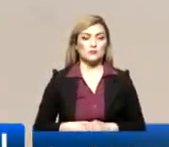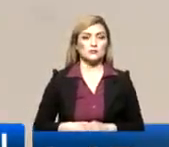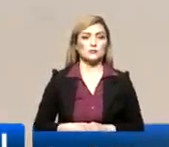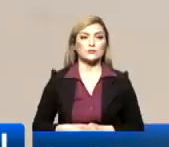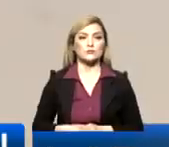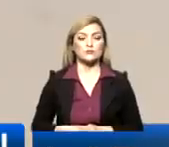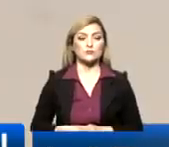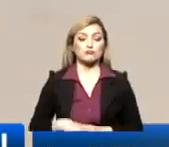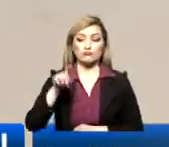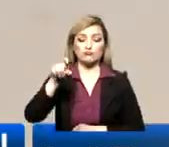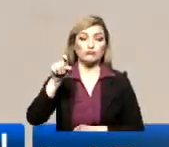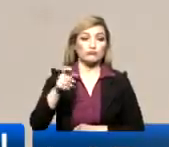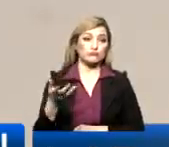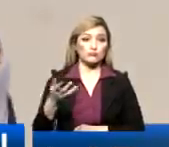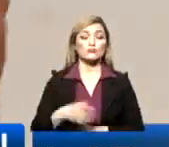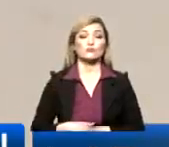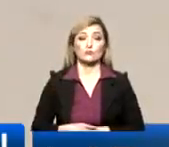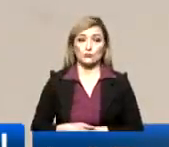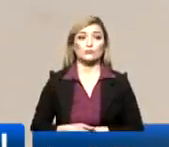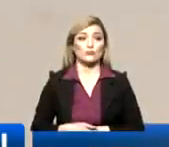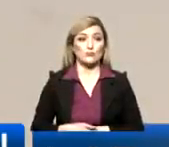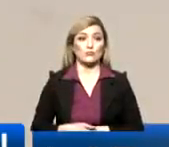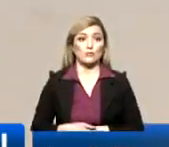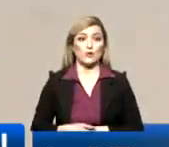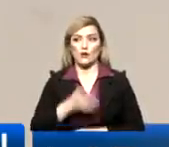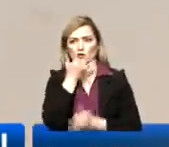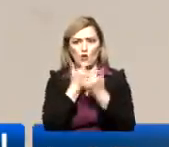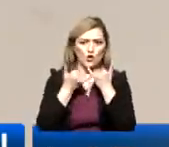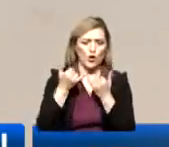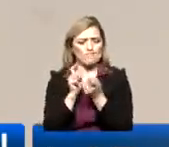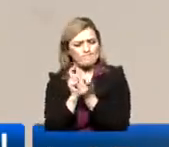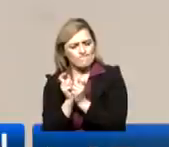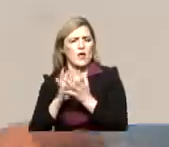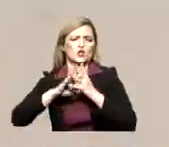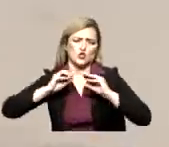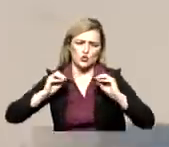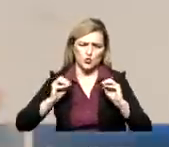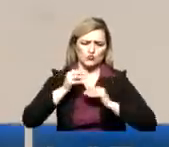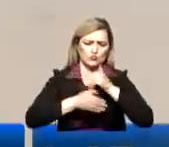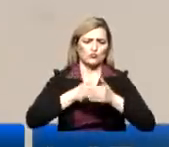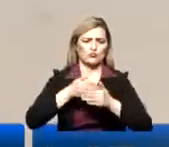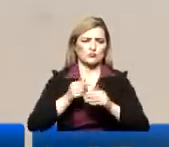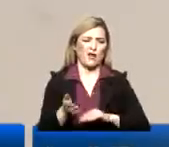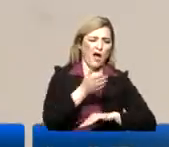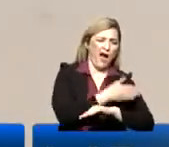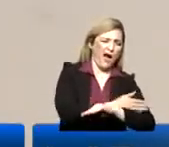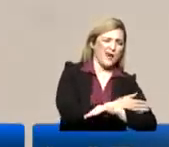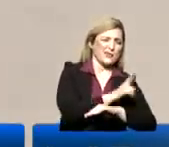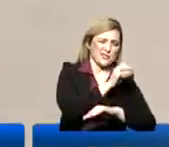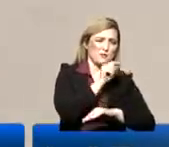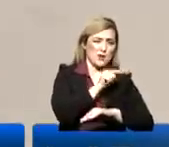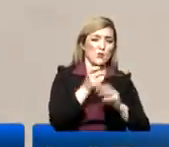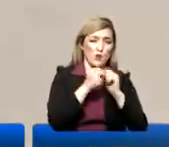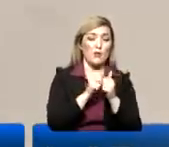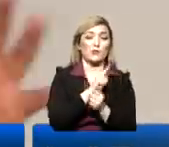más porque las necesitamos con todos los correctivos que se tenga que ver y los procesos de lo que pasó en las primeras 100.000 pruebas.